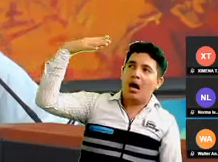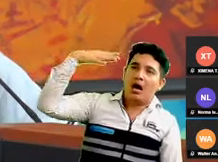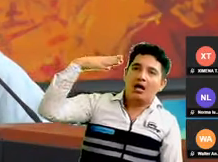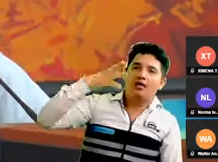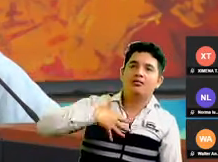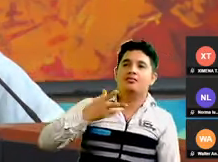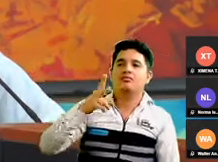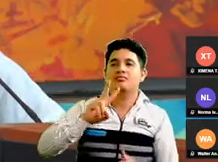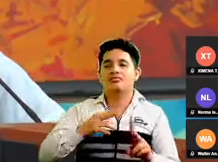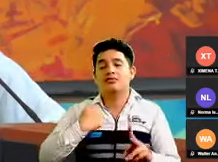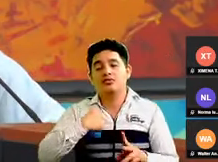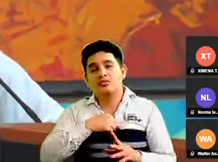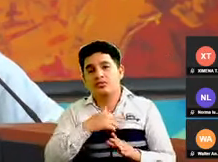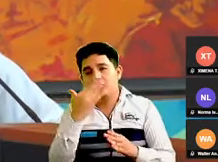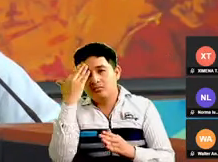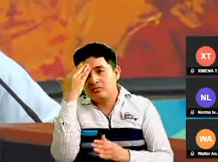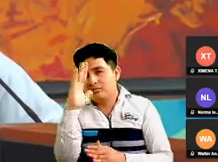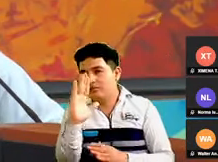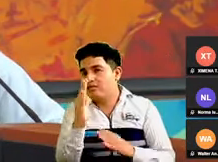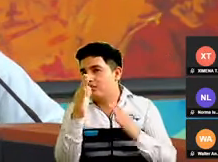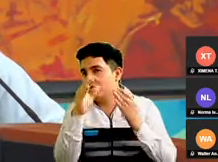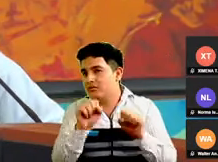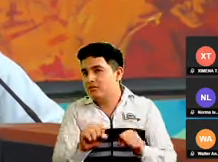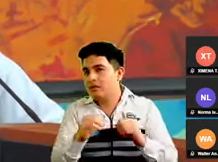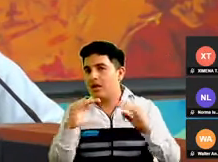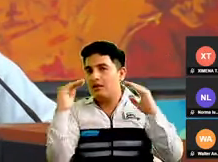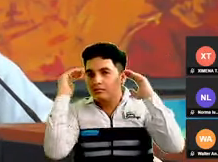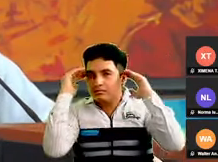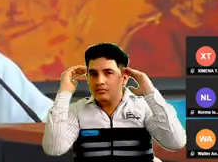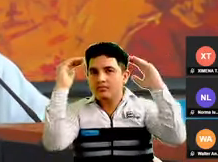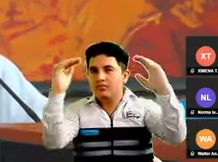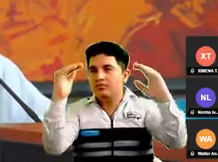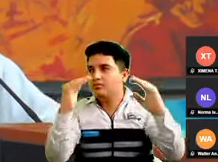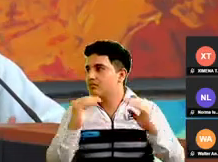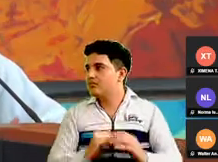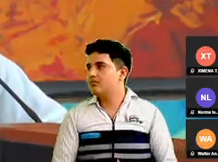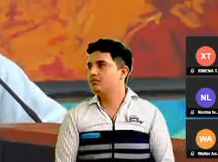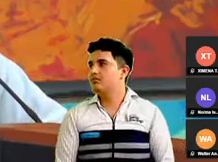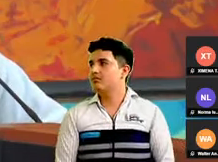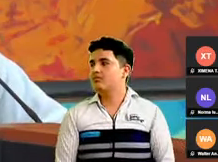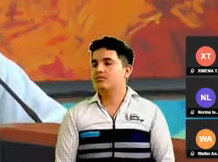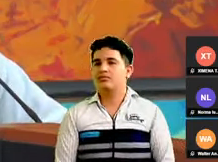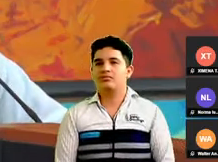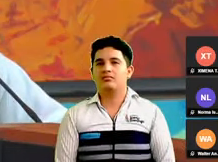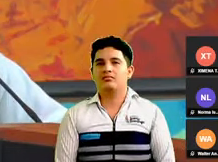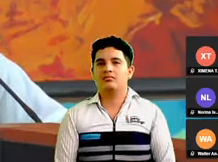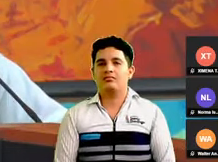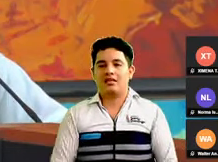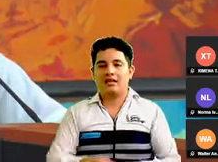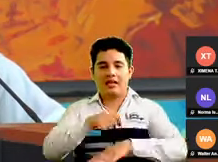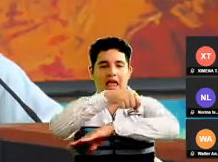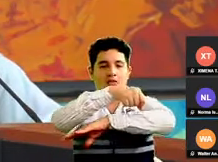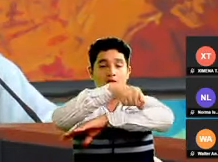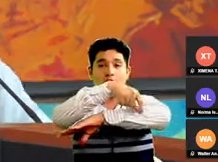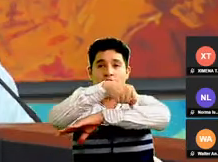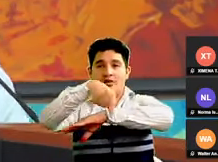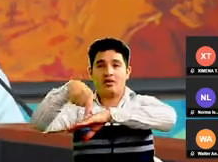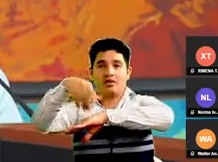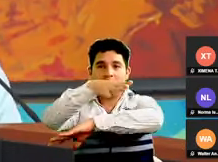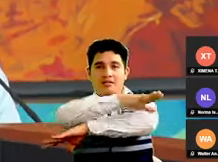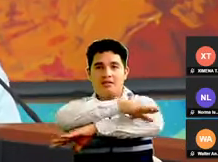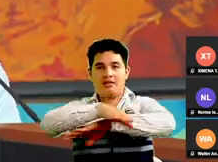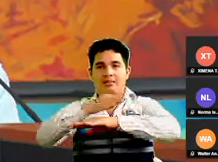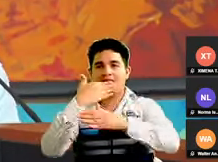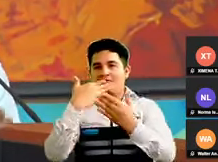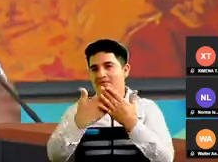podríamos enfermarnos. Y también algunos solicitud de adoquines, entre otras cosas.